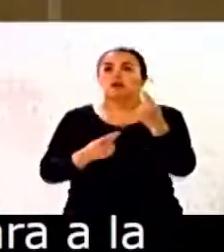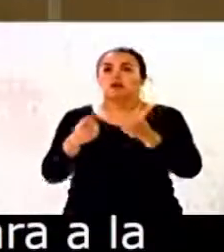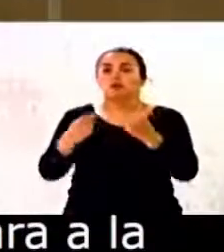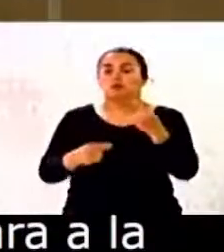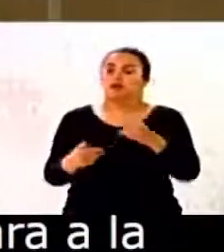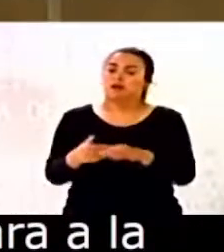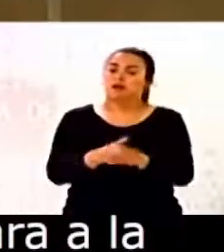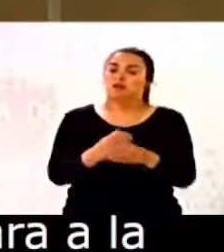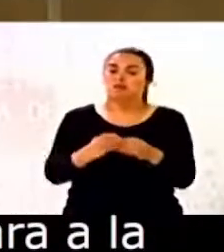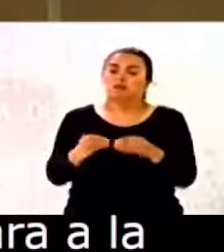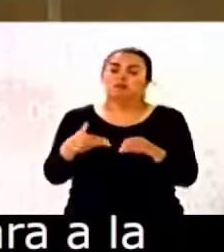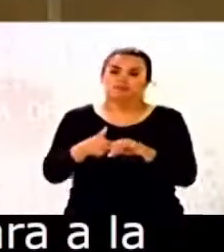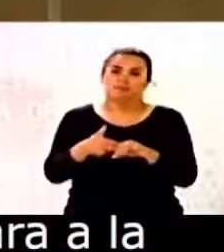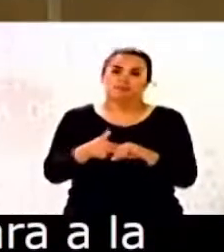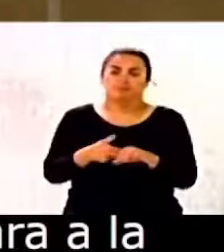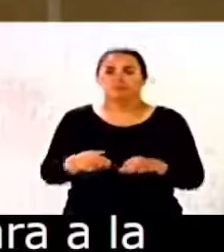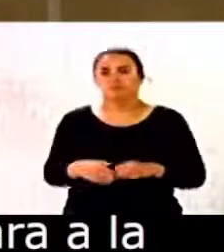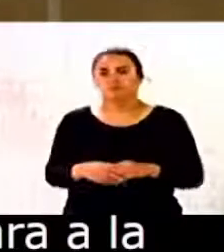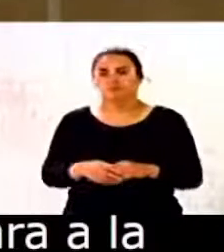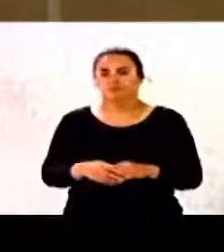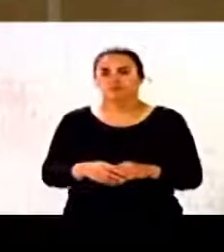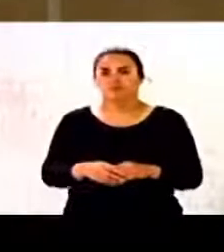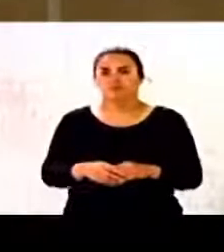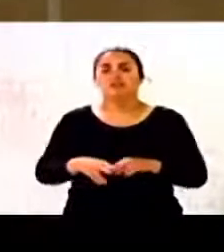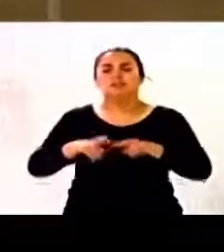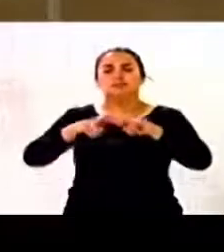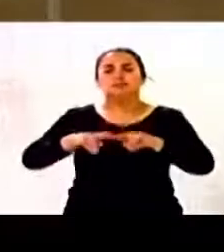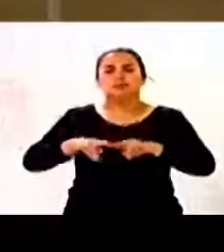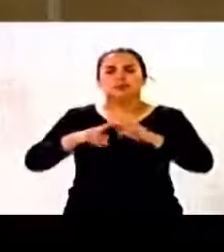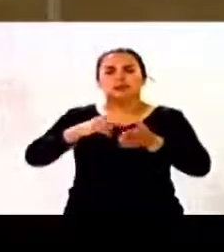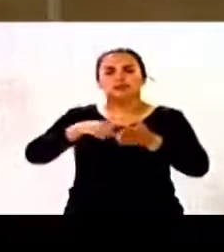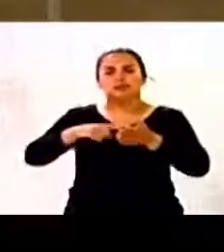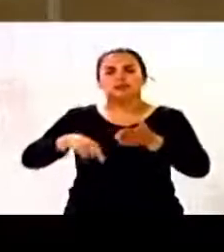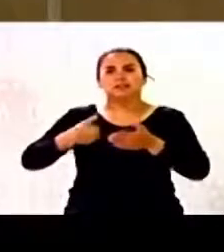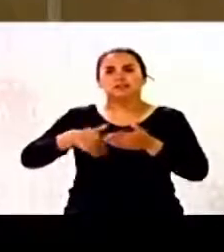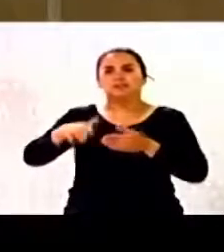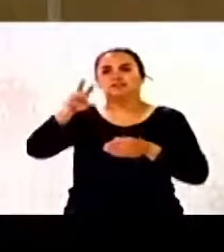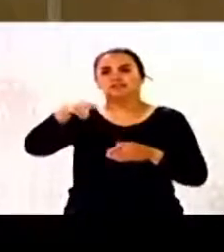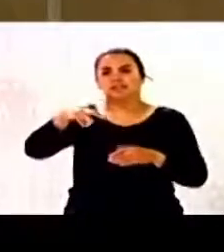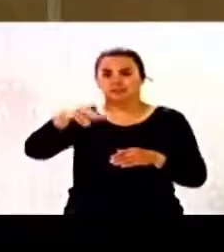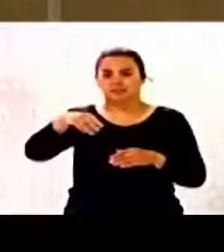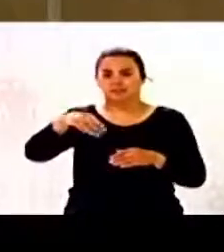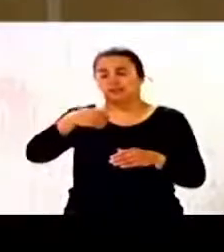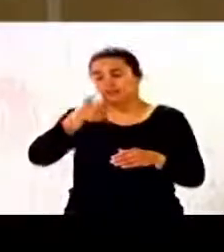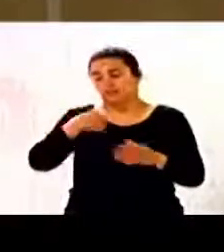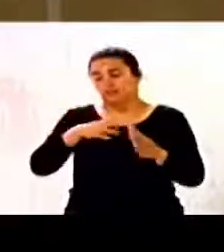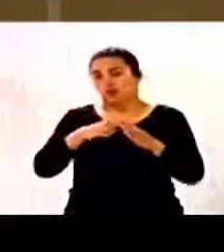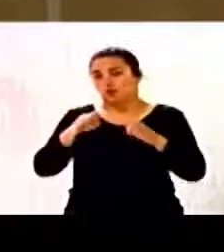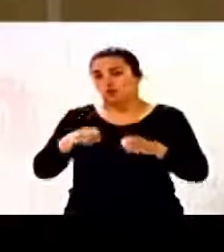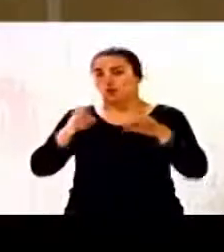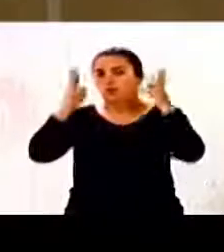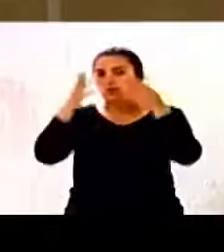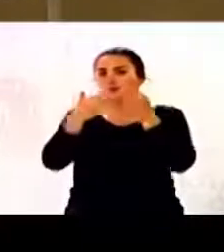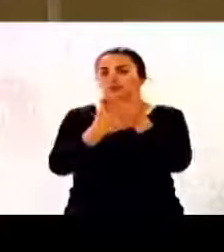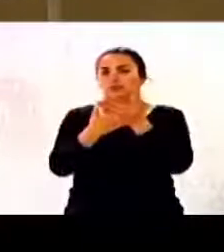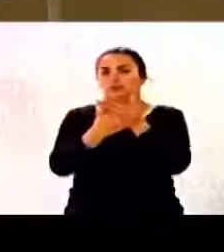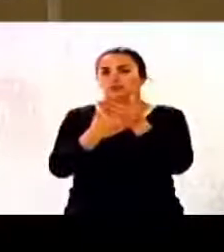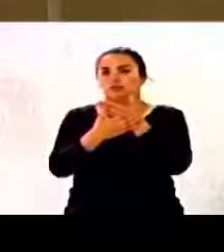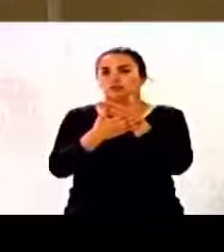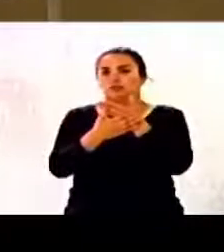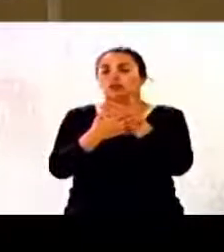utilizamos combustible. Las revisiones de los alquileres durante los próximos 3 meses, que como bien acordó el Consejo de Ministros, tendrán un